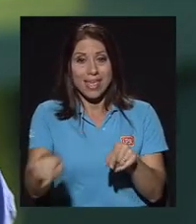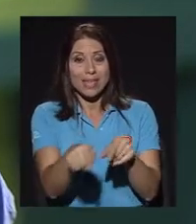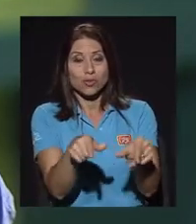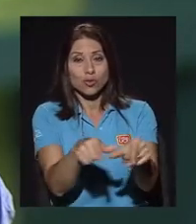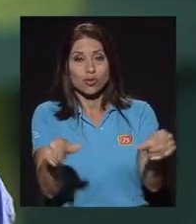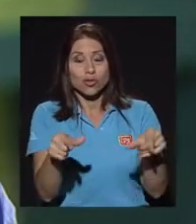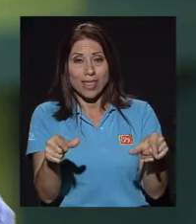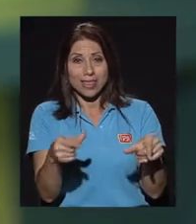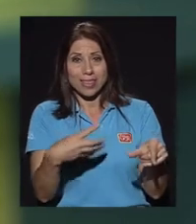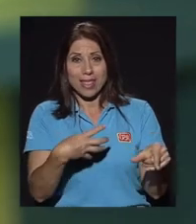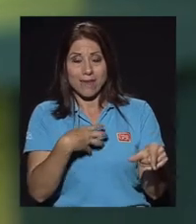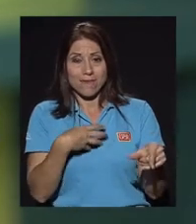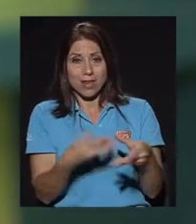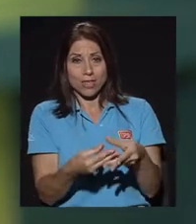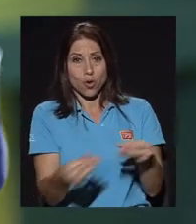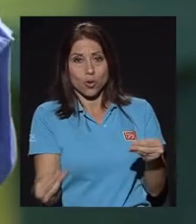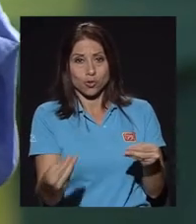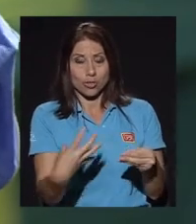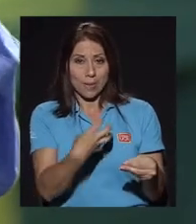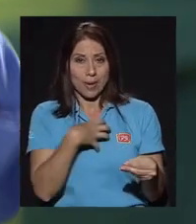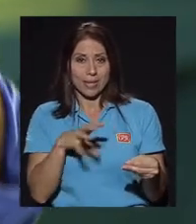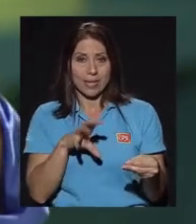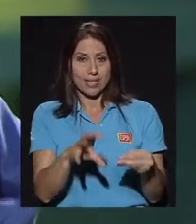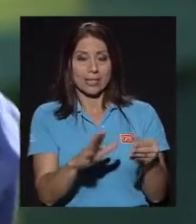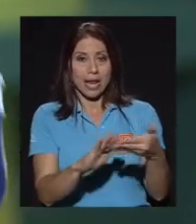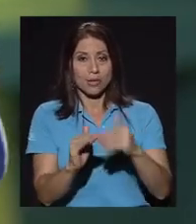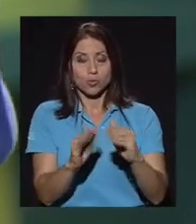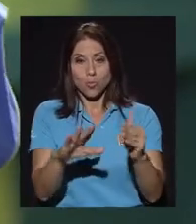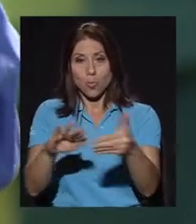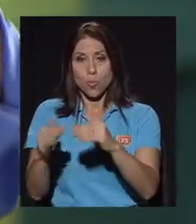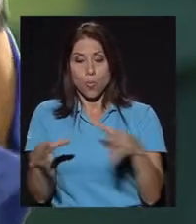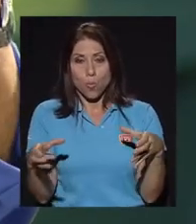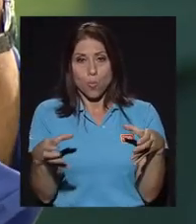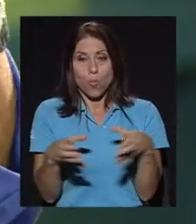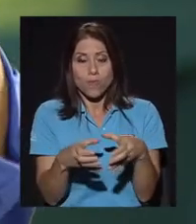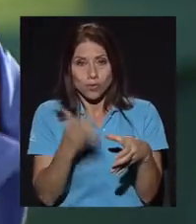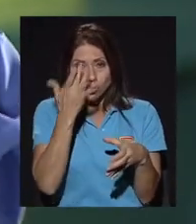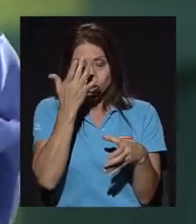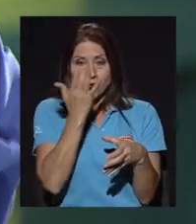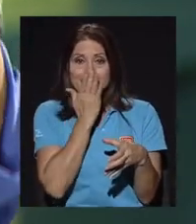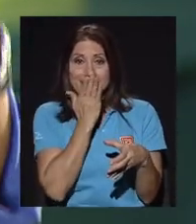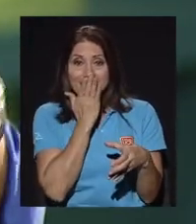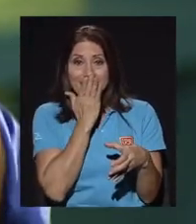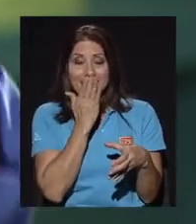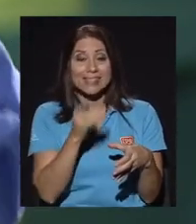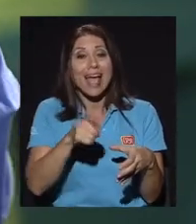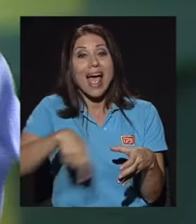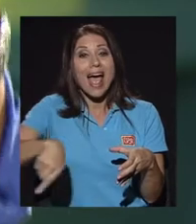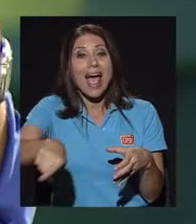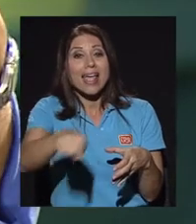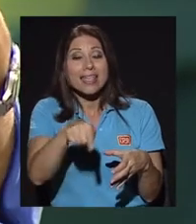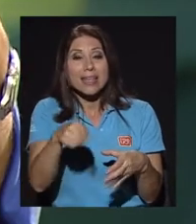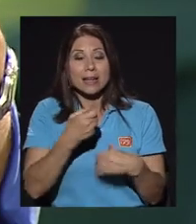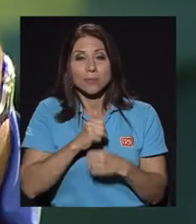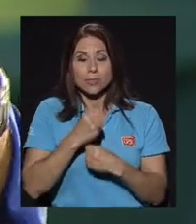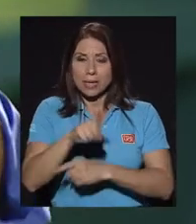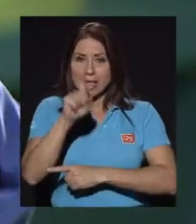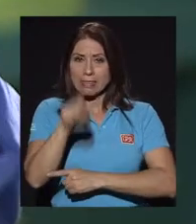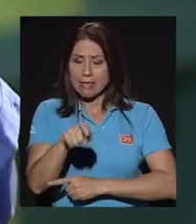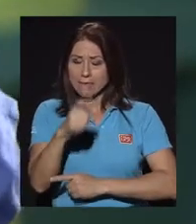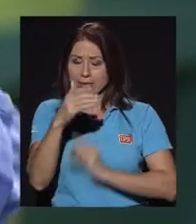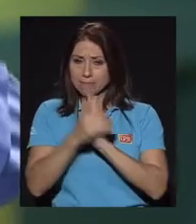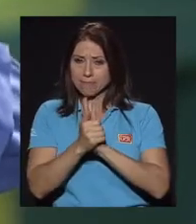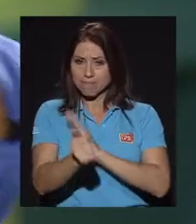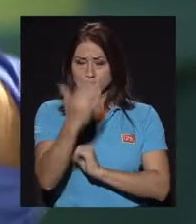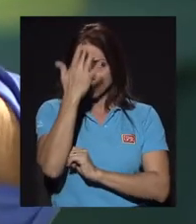pertenecen a los pueblos indígenas? Ahí viene toda una sapiencia que la municipalidad debe desarrollar y